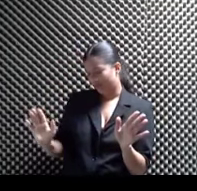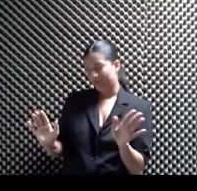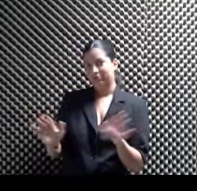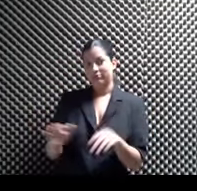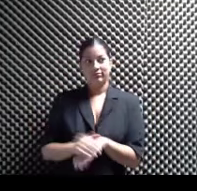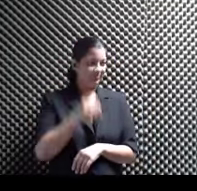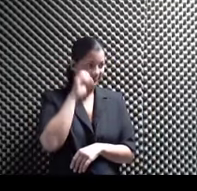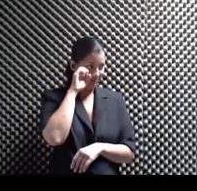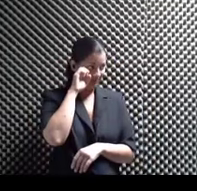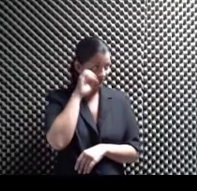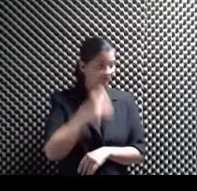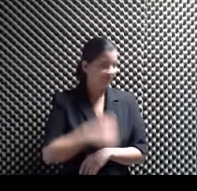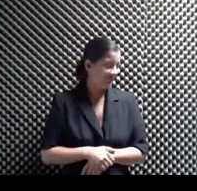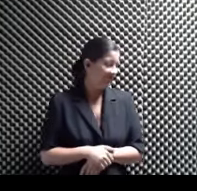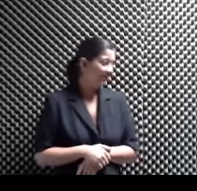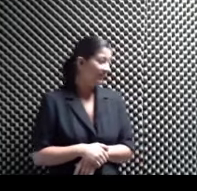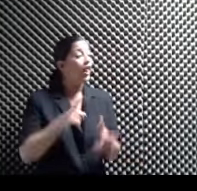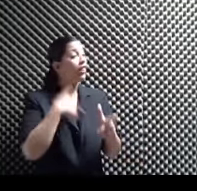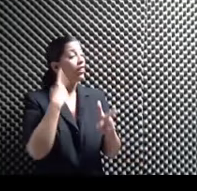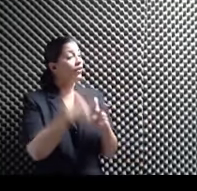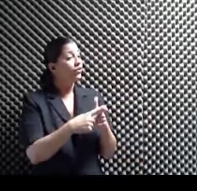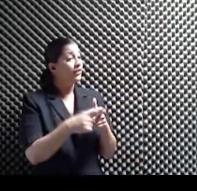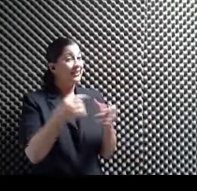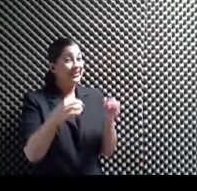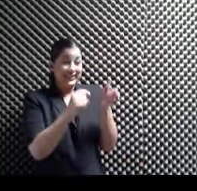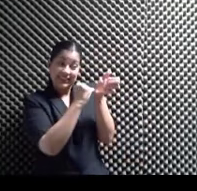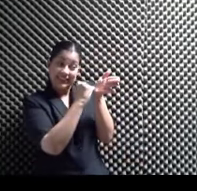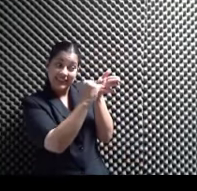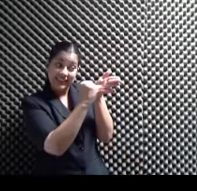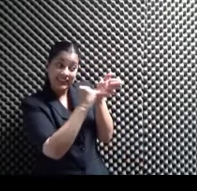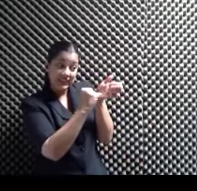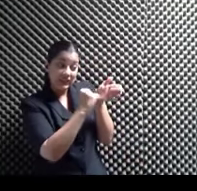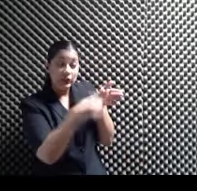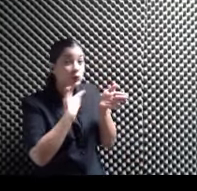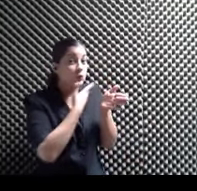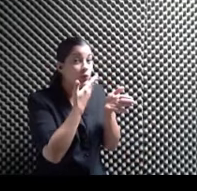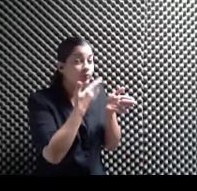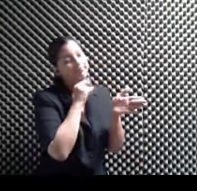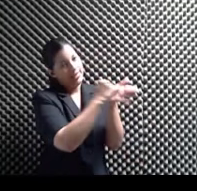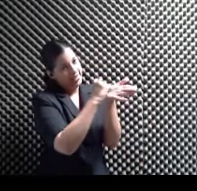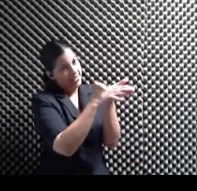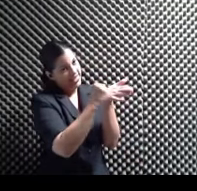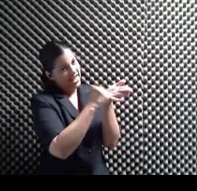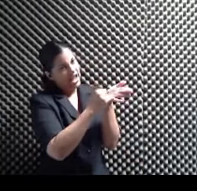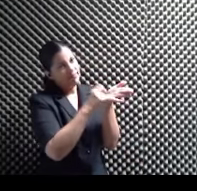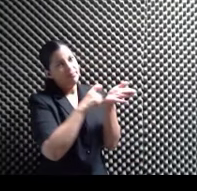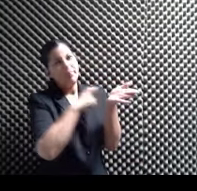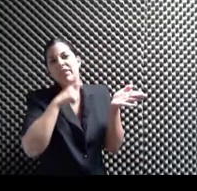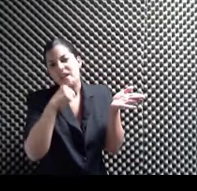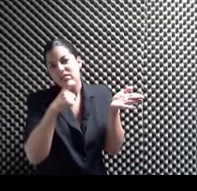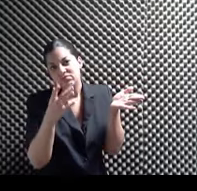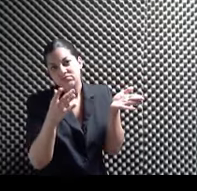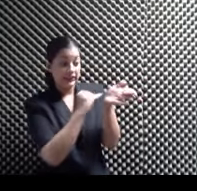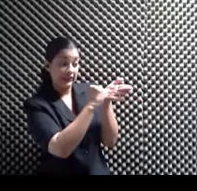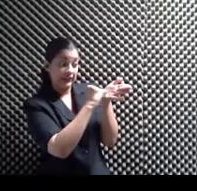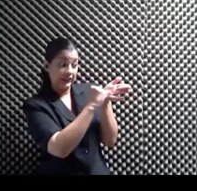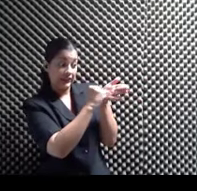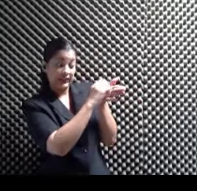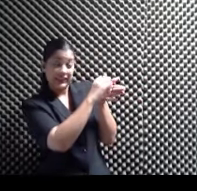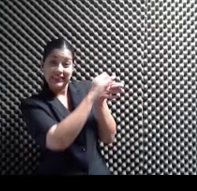Qué poca vergüenza Y entonces Cuando no tiene Las líneas Esas que son hechas De metal Este Esos son los trastes Se le quitan